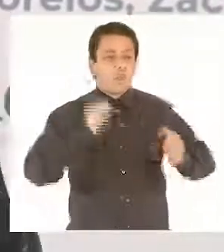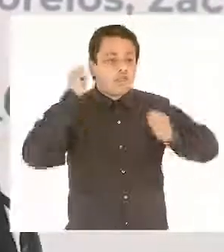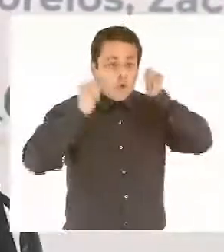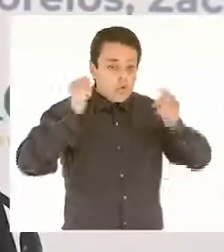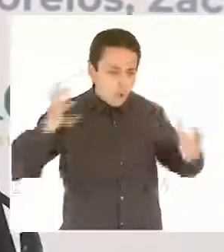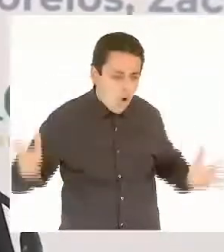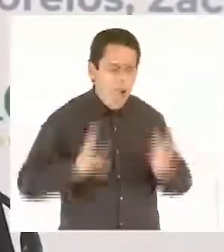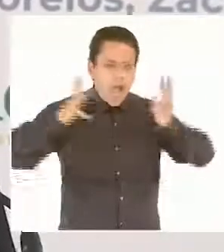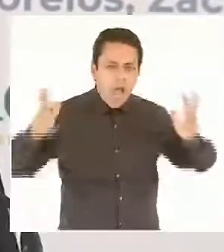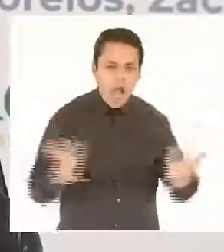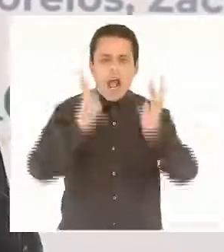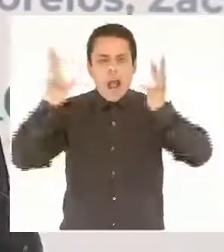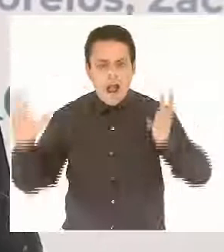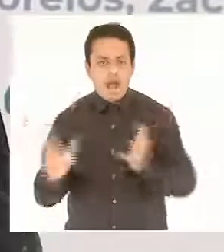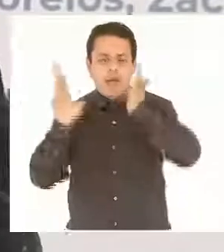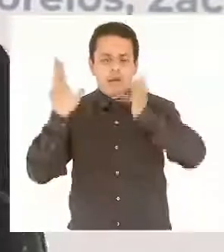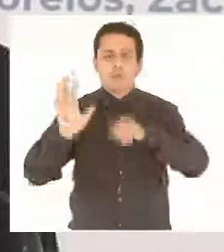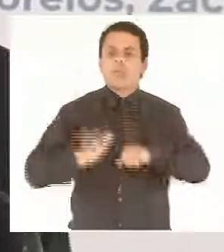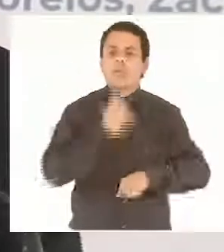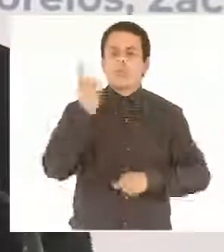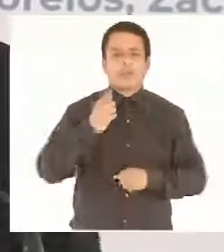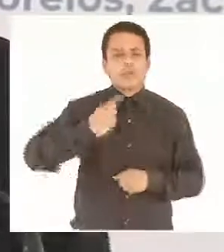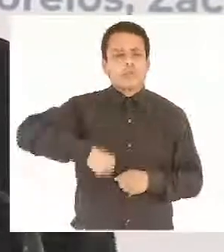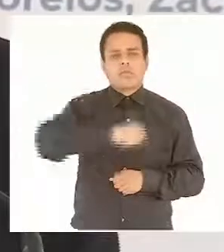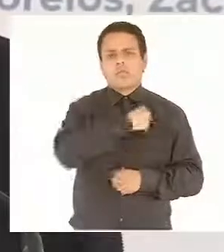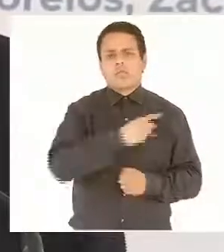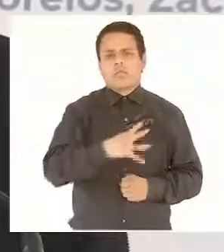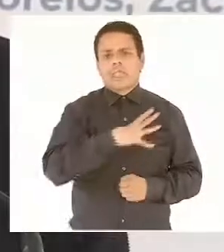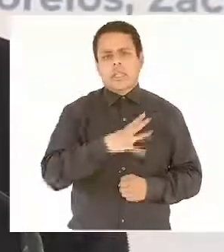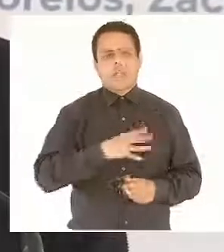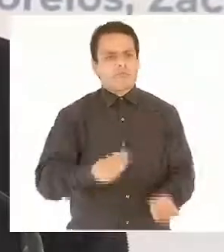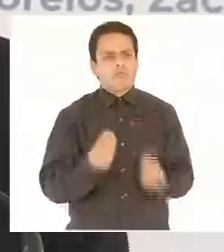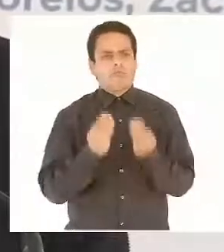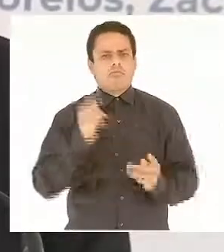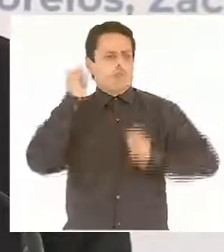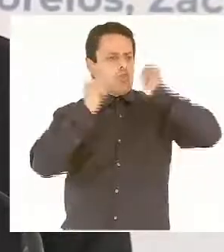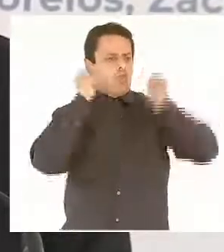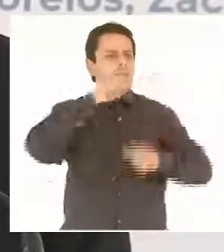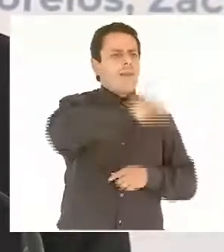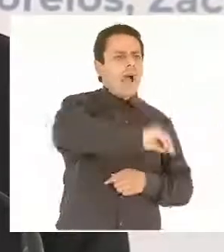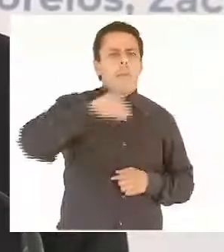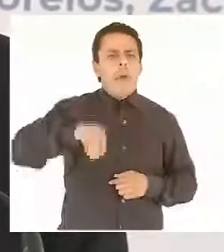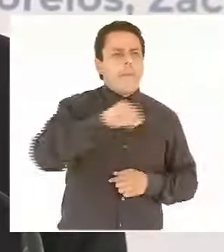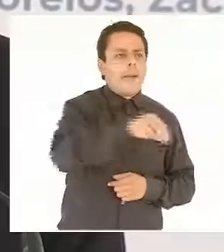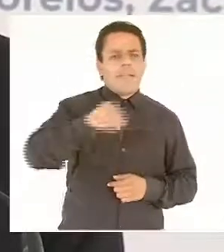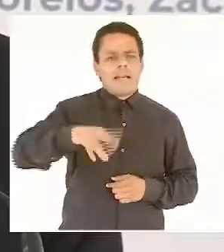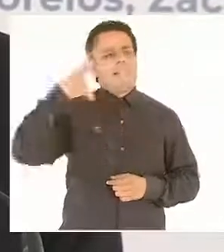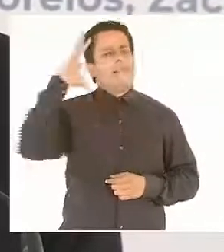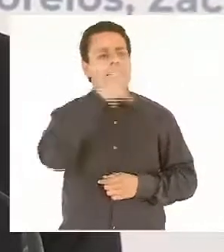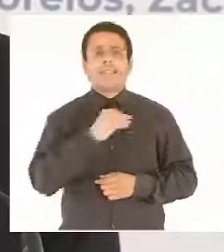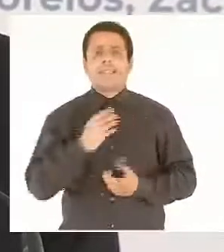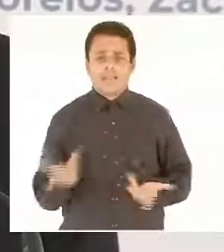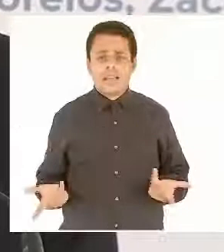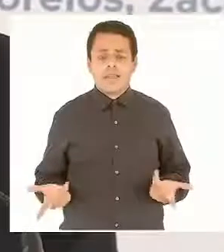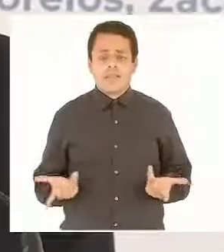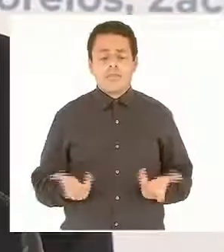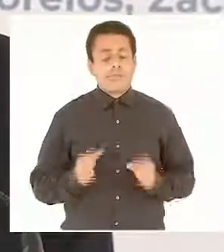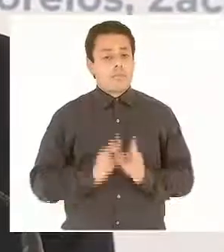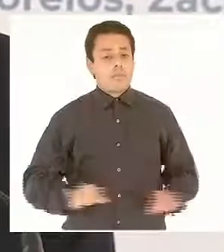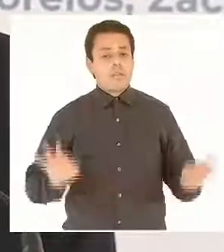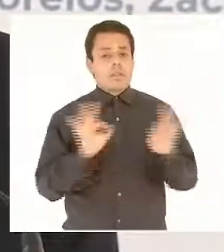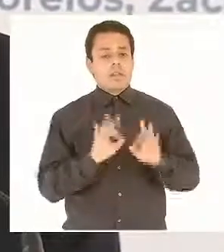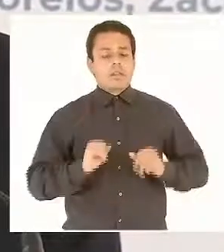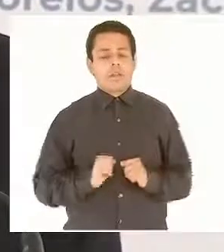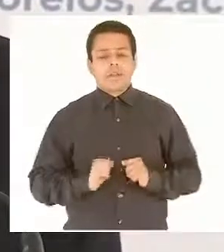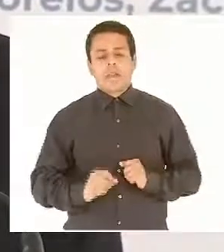turismo, porque tenemos un gran potencial en México en esta materia, y